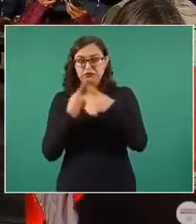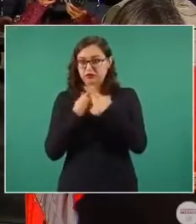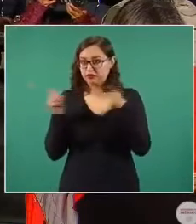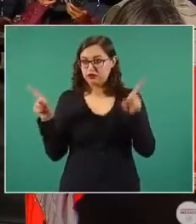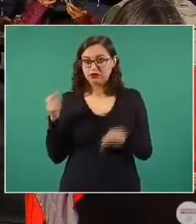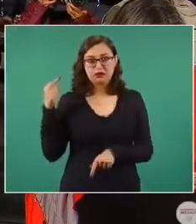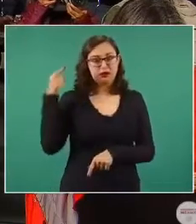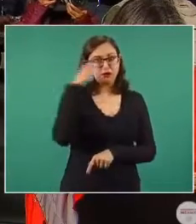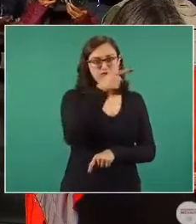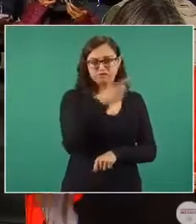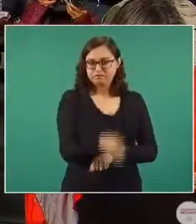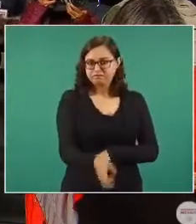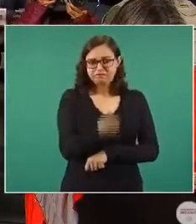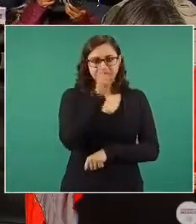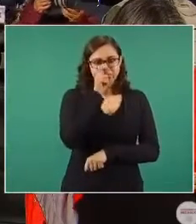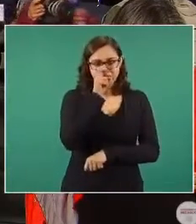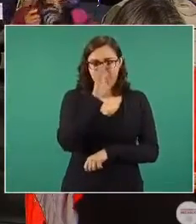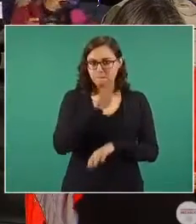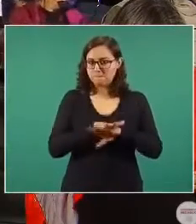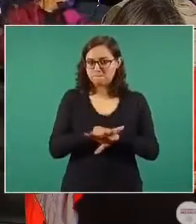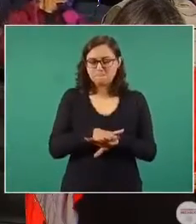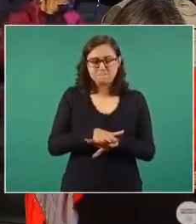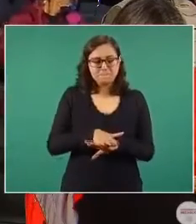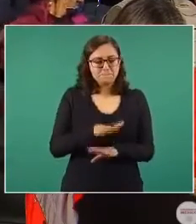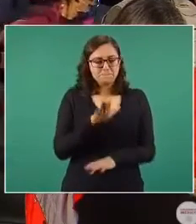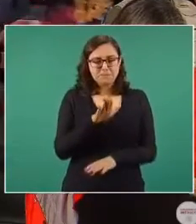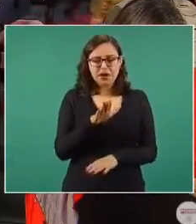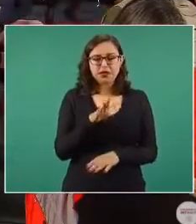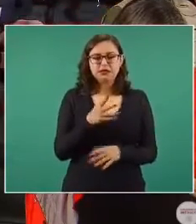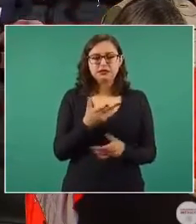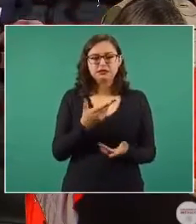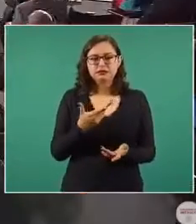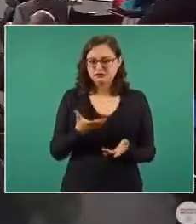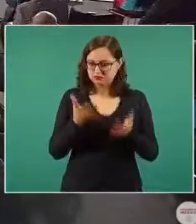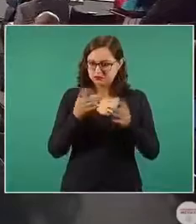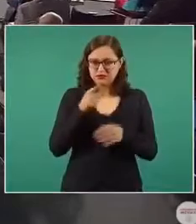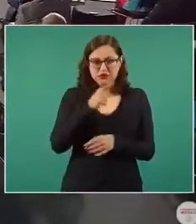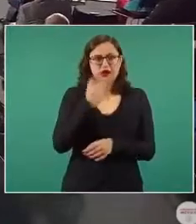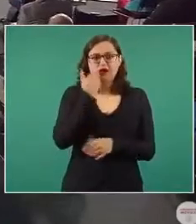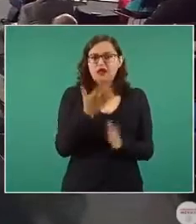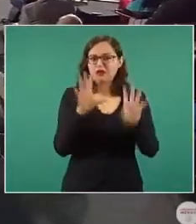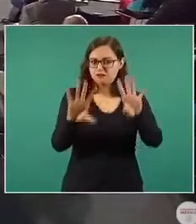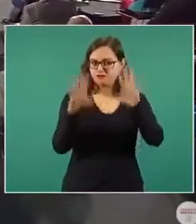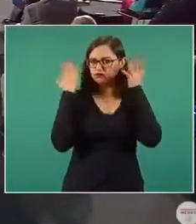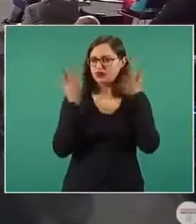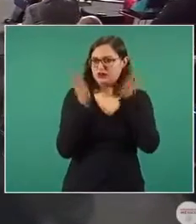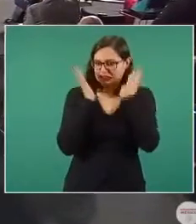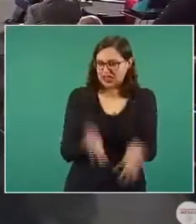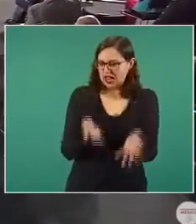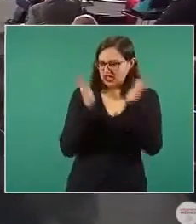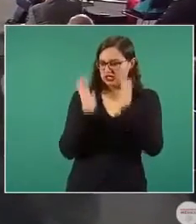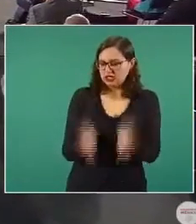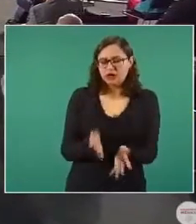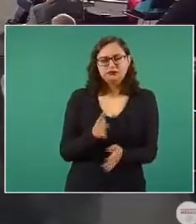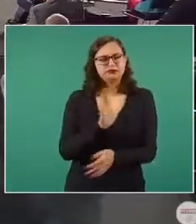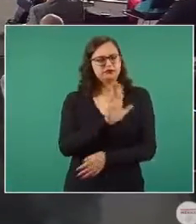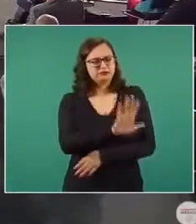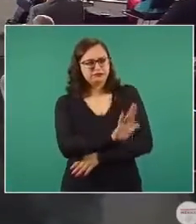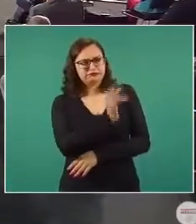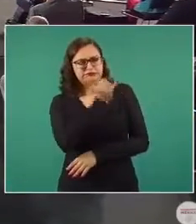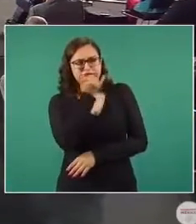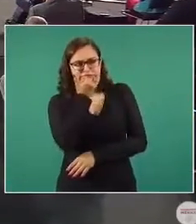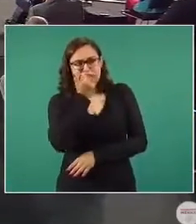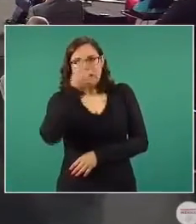decirlo. Ellos quieren ya, y es gradual. México había firmado que, y Canadá, que